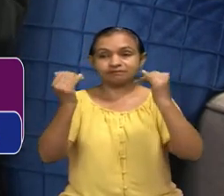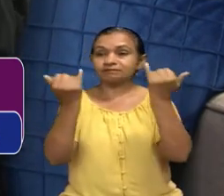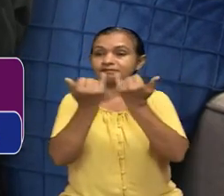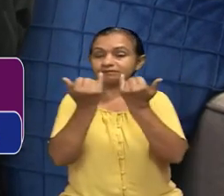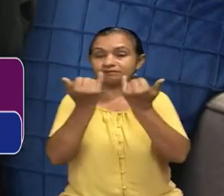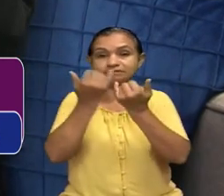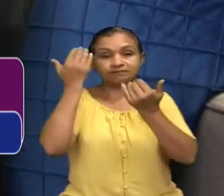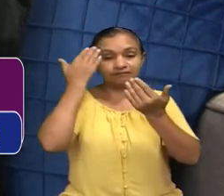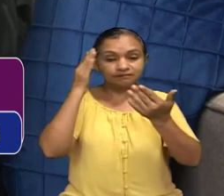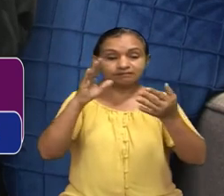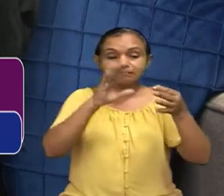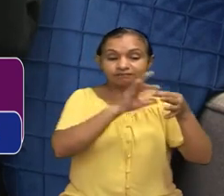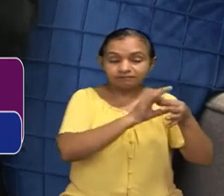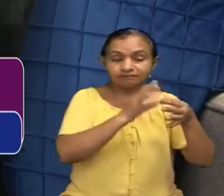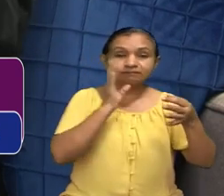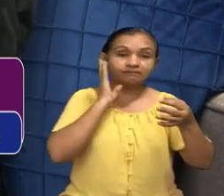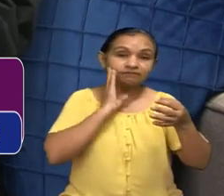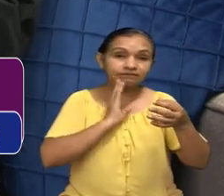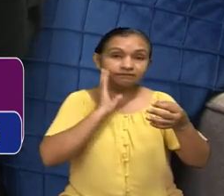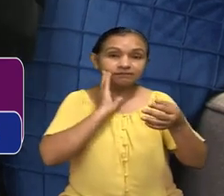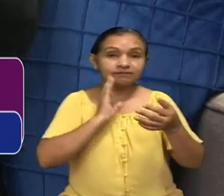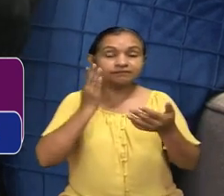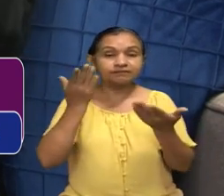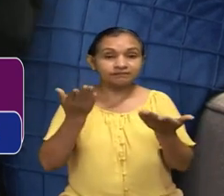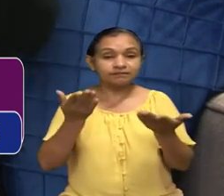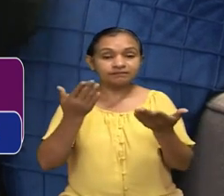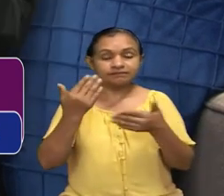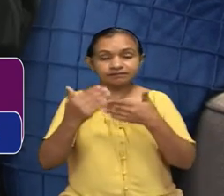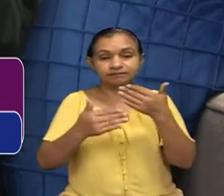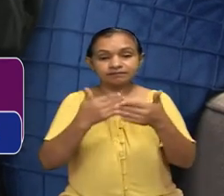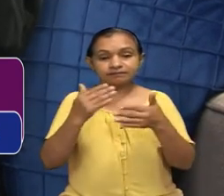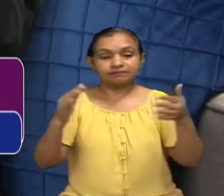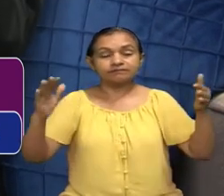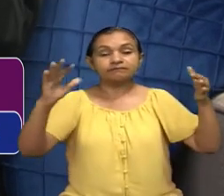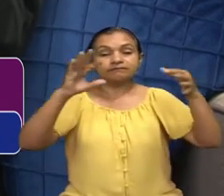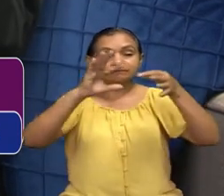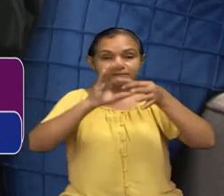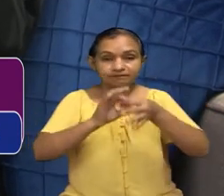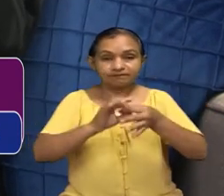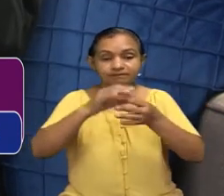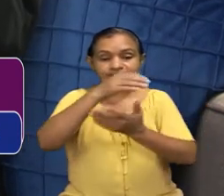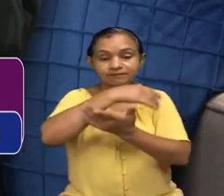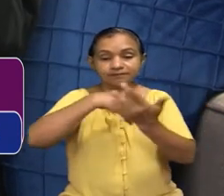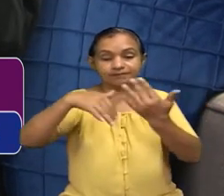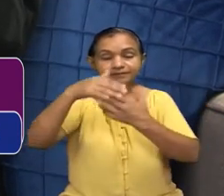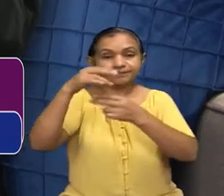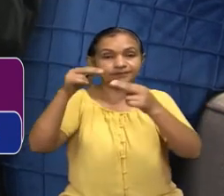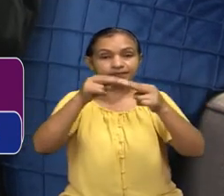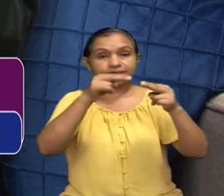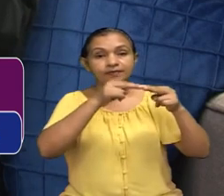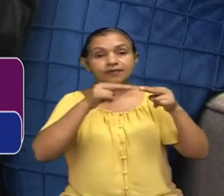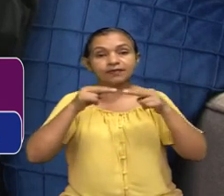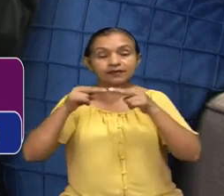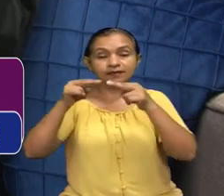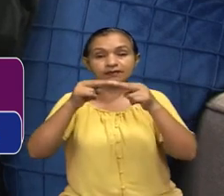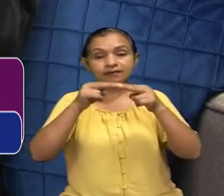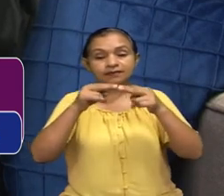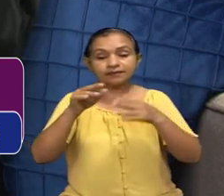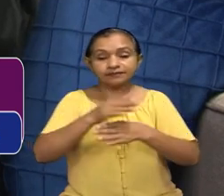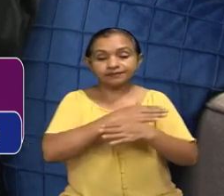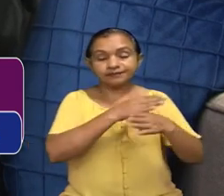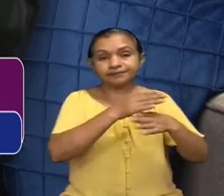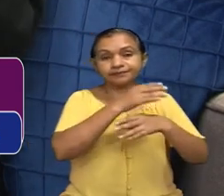los saberes, las experiencias, los conocimientos, las energías, y juntos, en esas relaciones de armonía